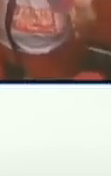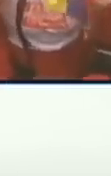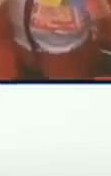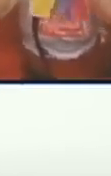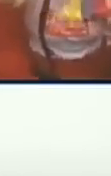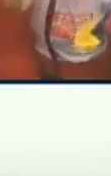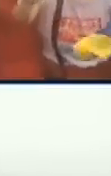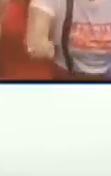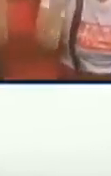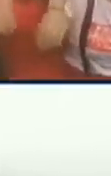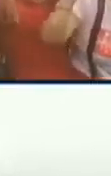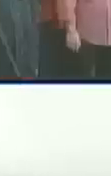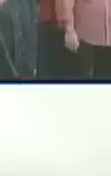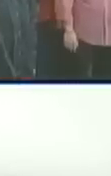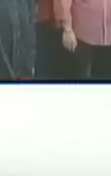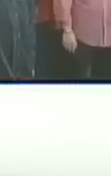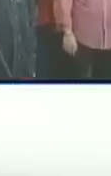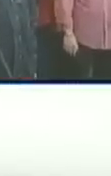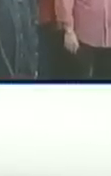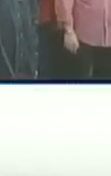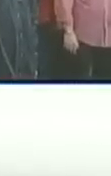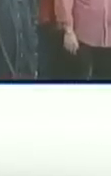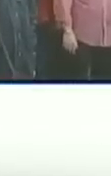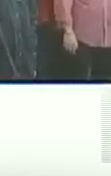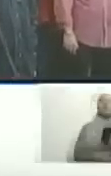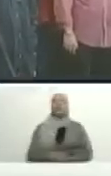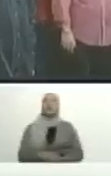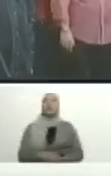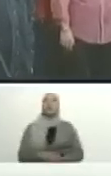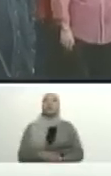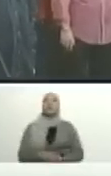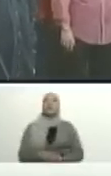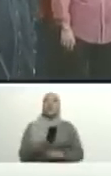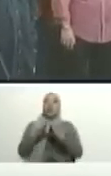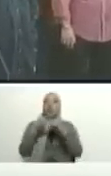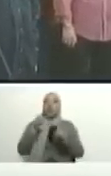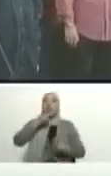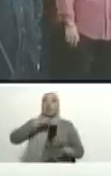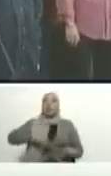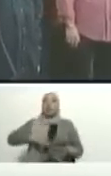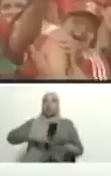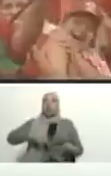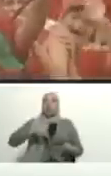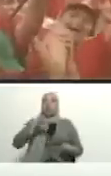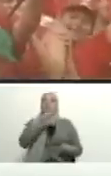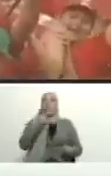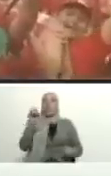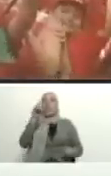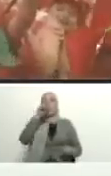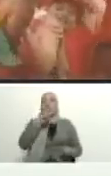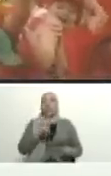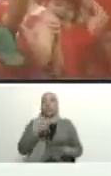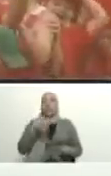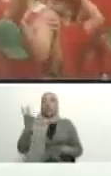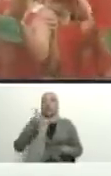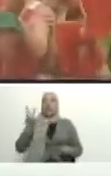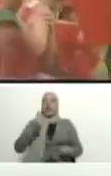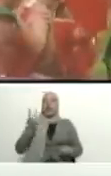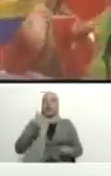impactante, potente y grande de toda la historia de 500 años en